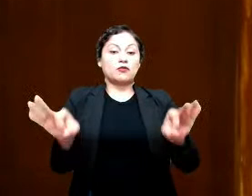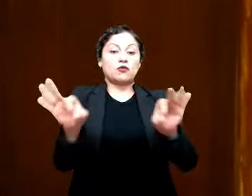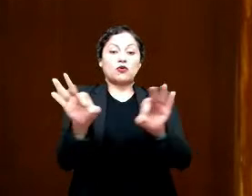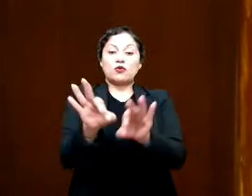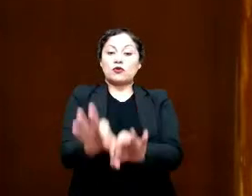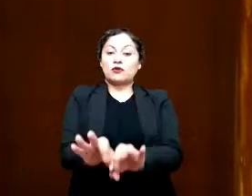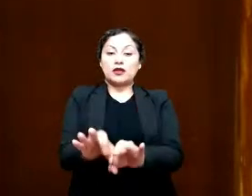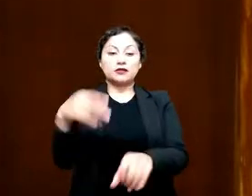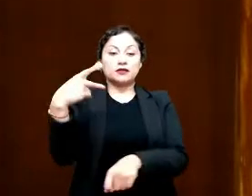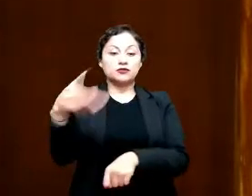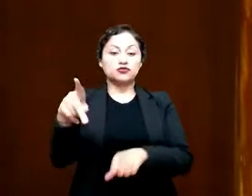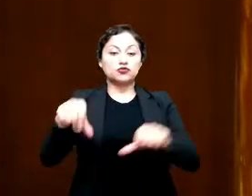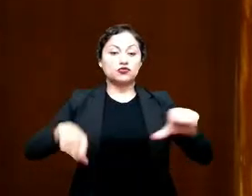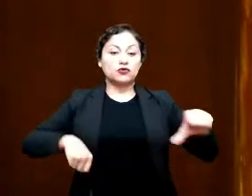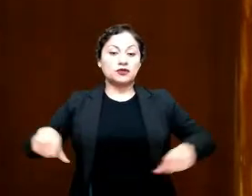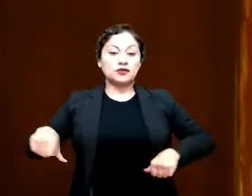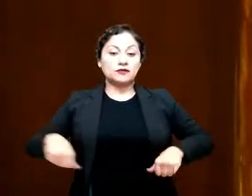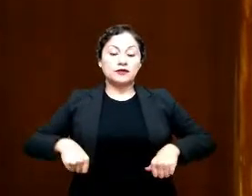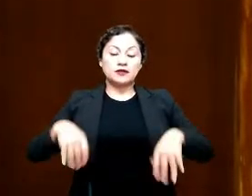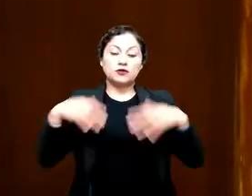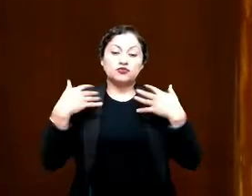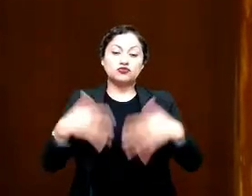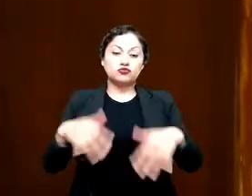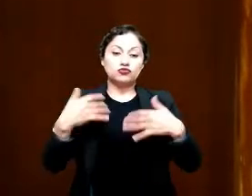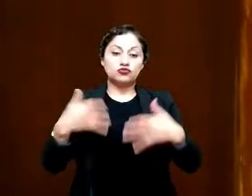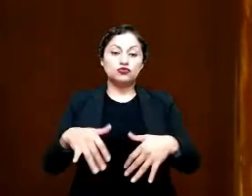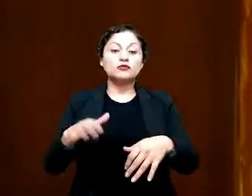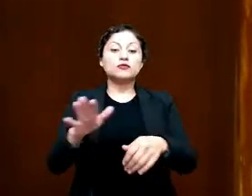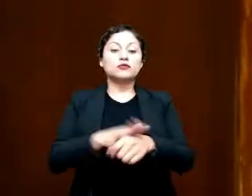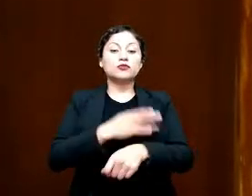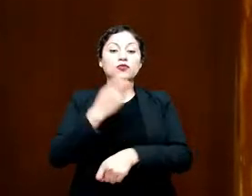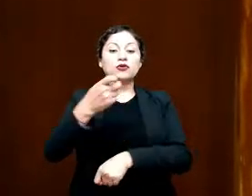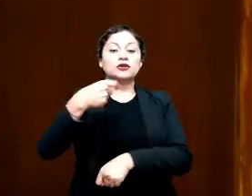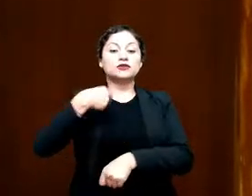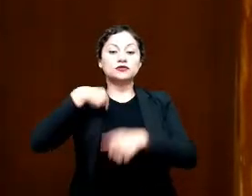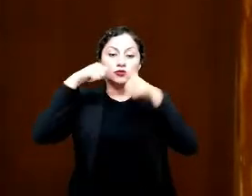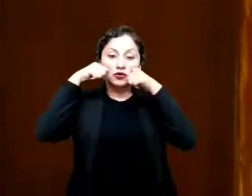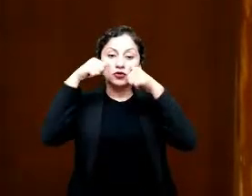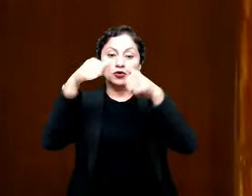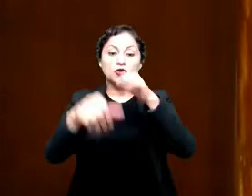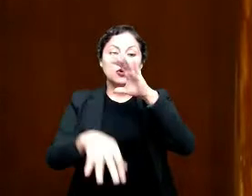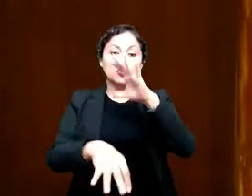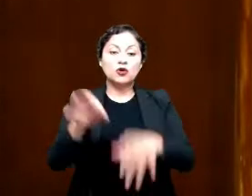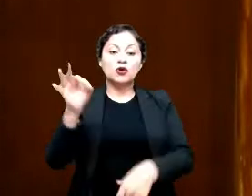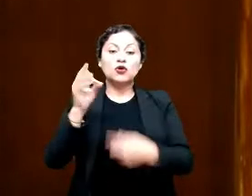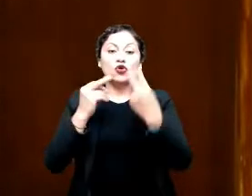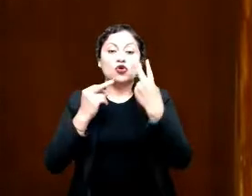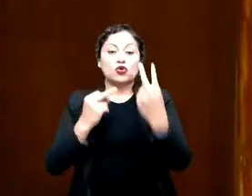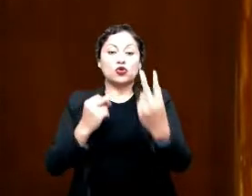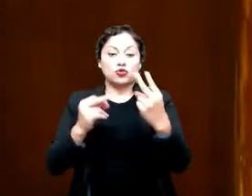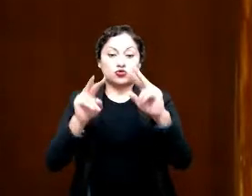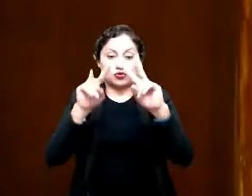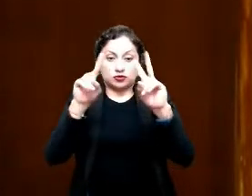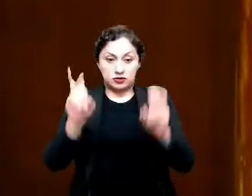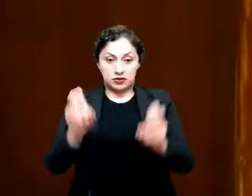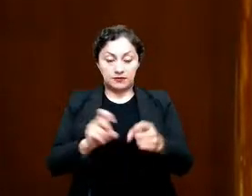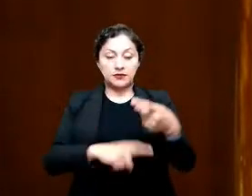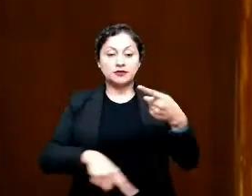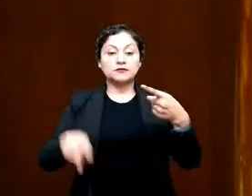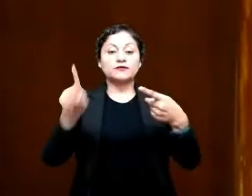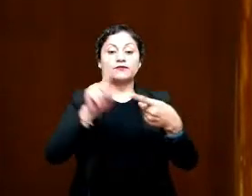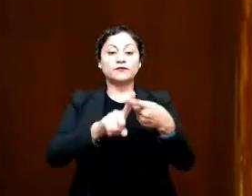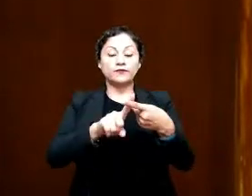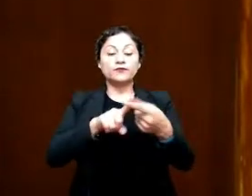ese sentido, solamente me voy a enfocar en 2 temas fundamentales. El primero, en el tema que tiene que ver con los derechos